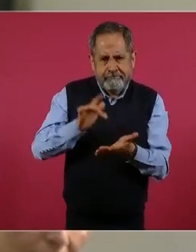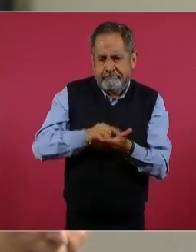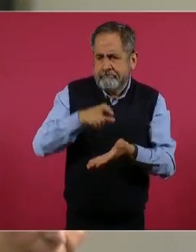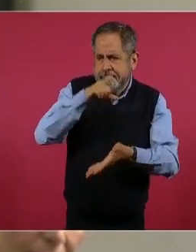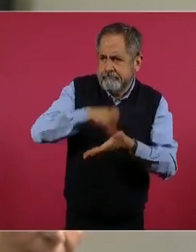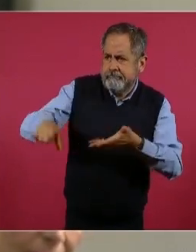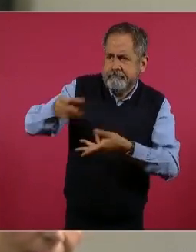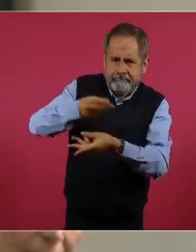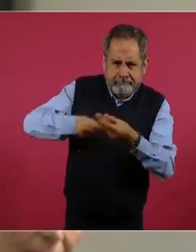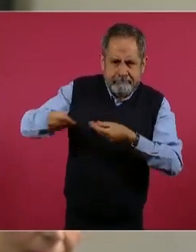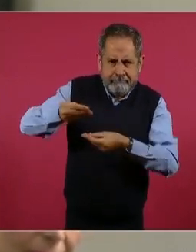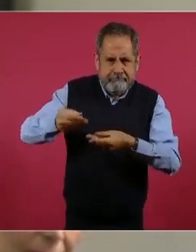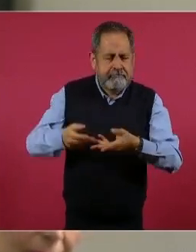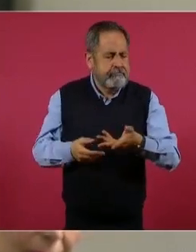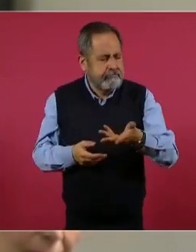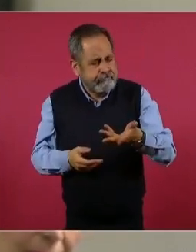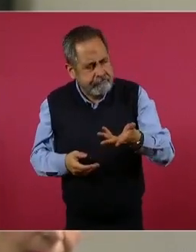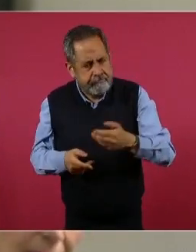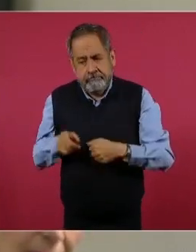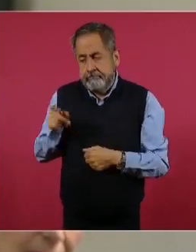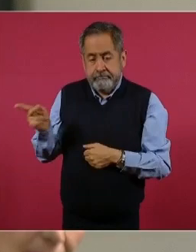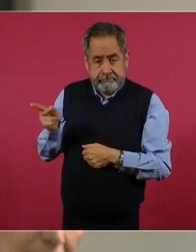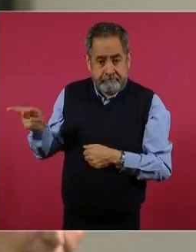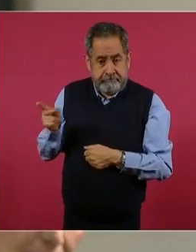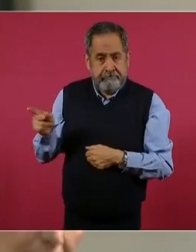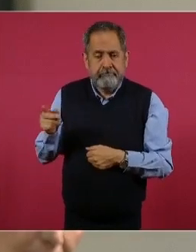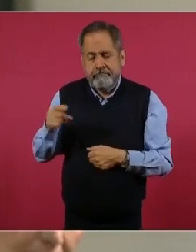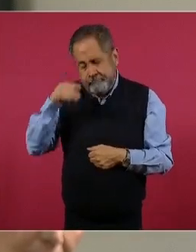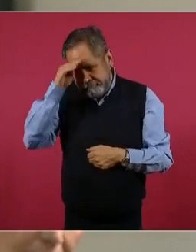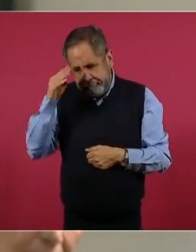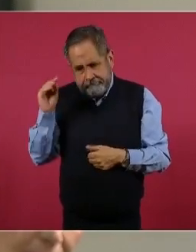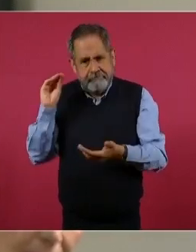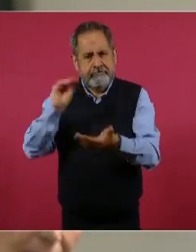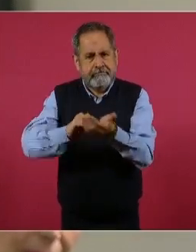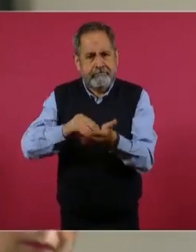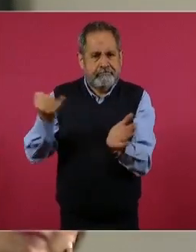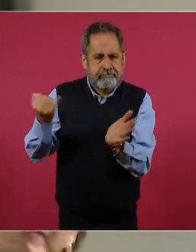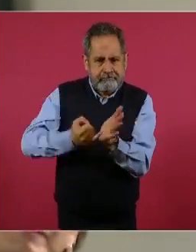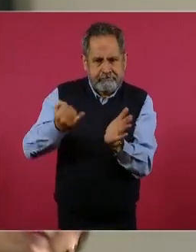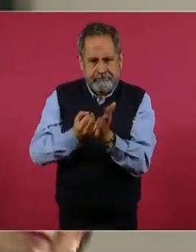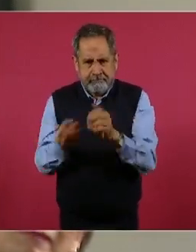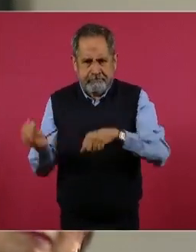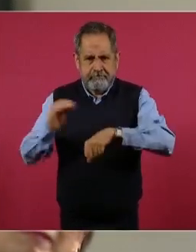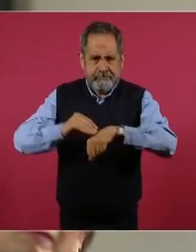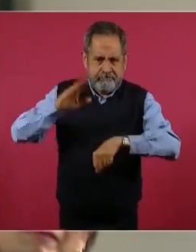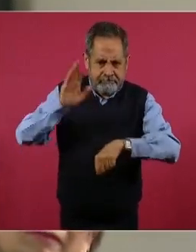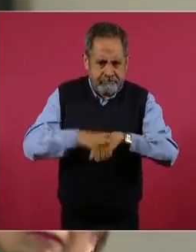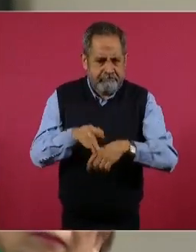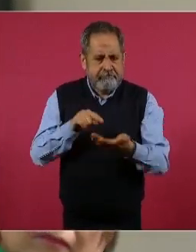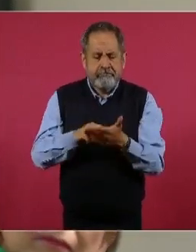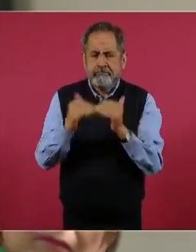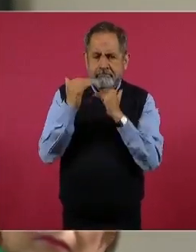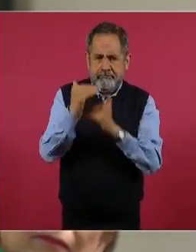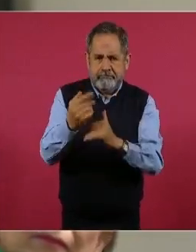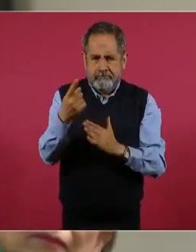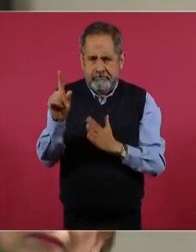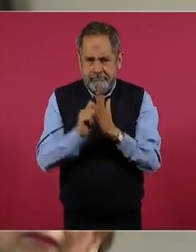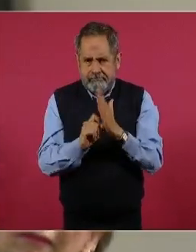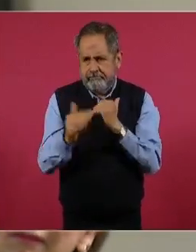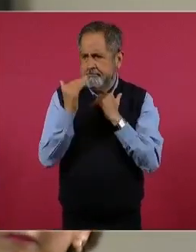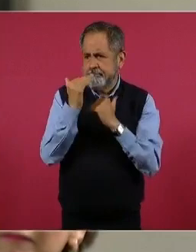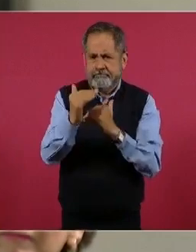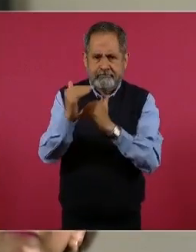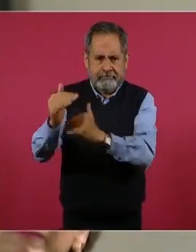secretarías están proponiendo para regular, pues aumentar los aranceles, limitar el número de compras al mes, es decir,